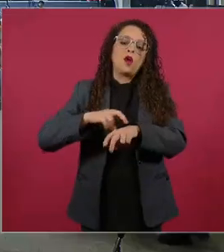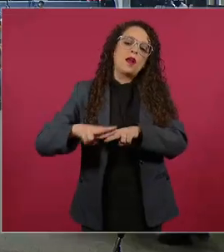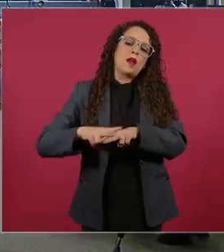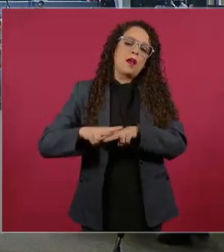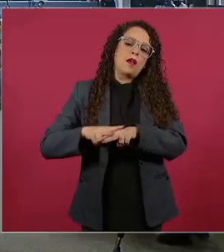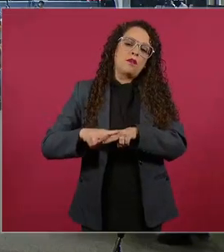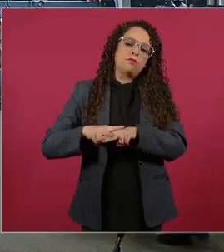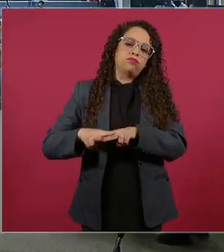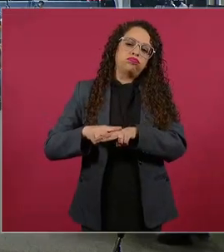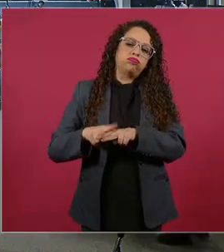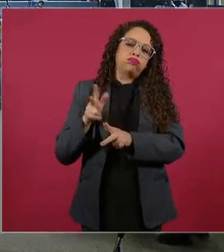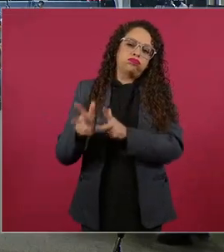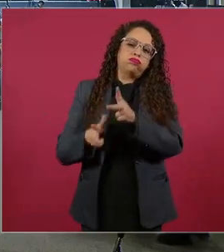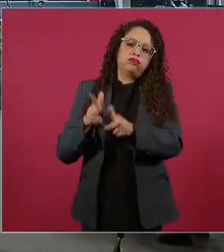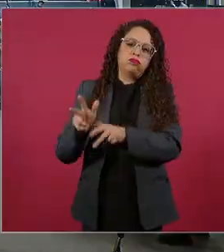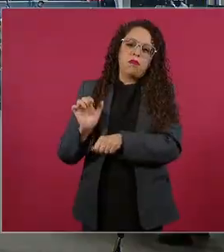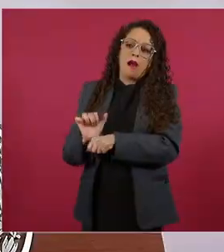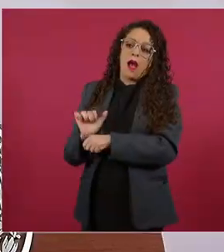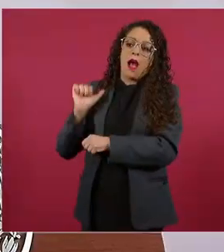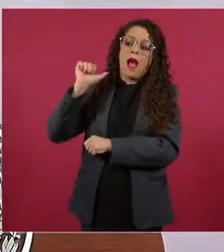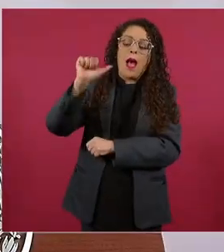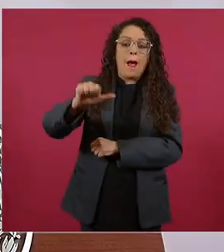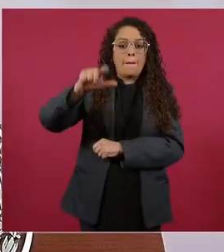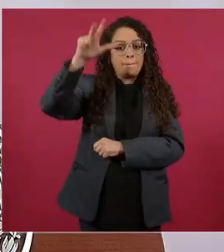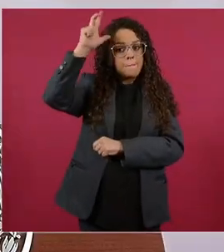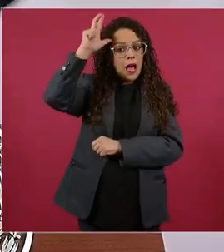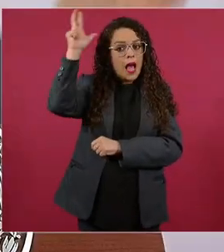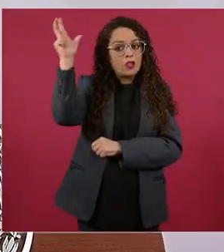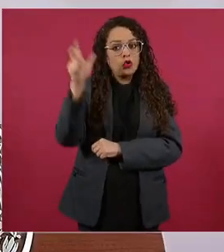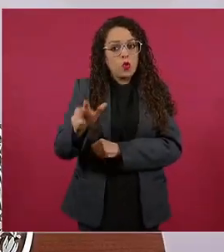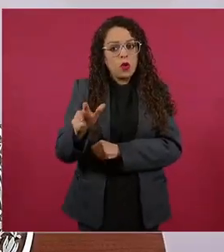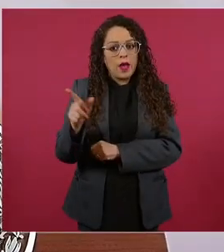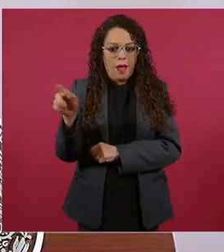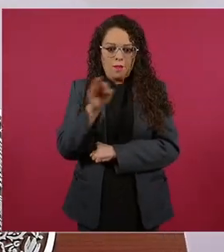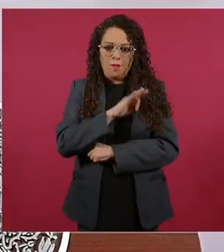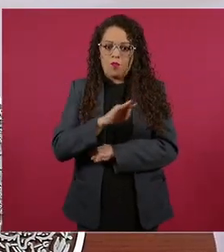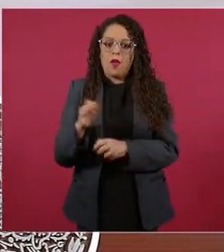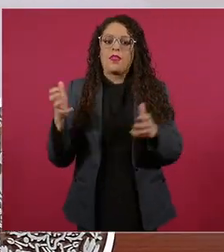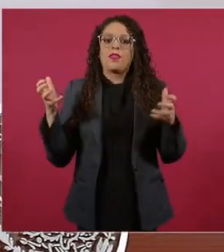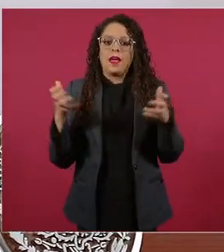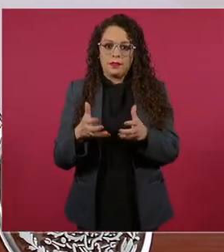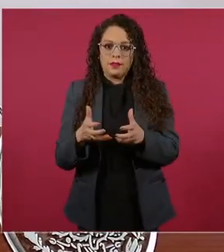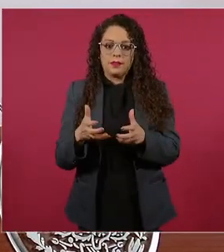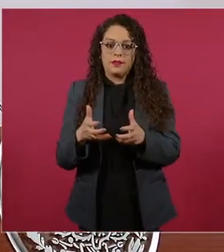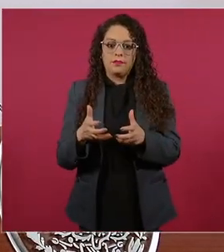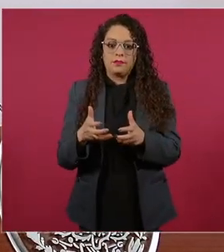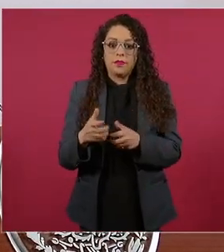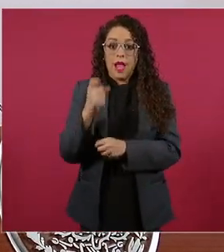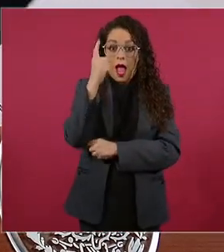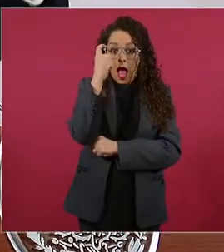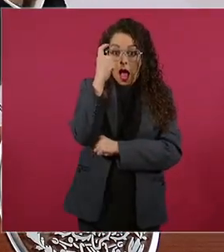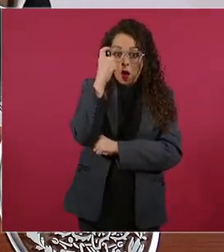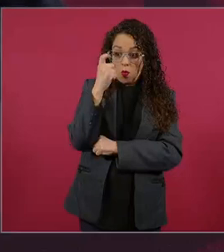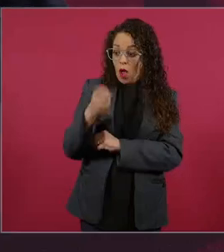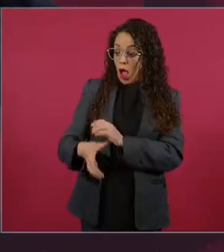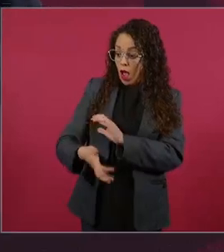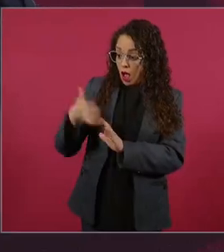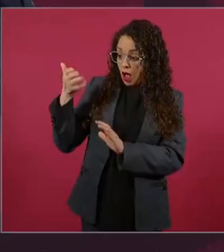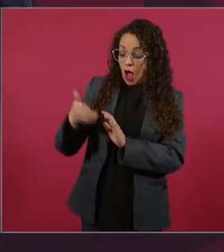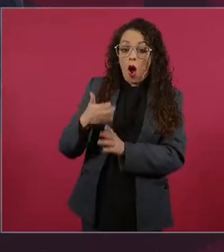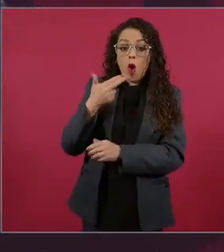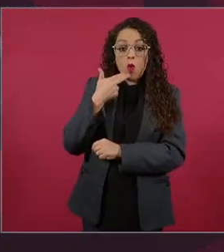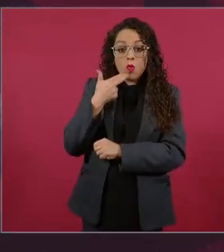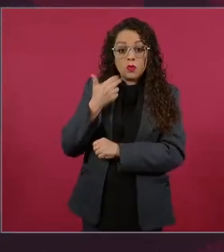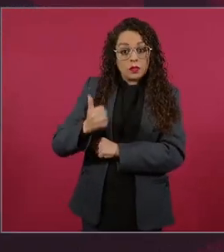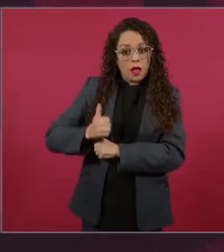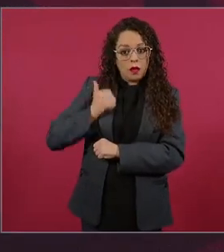Entonces, es una zona que se puede desarrollar y no extraer el agua, sino orientar